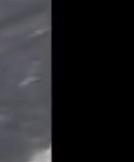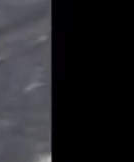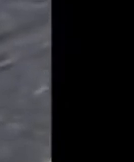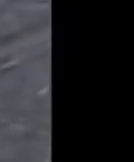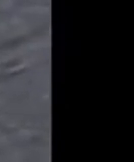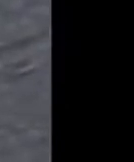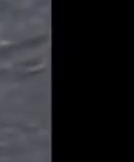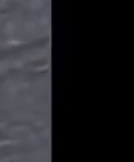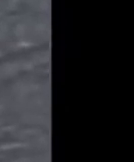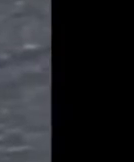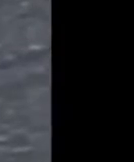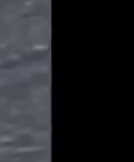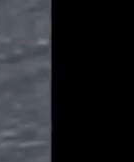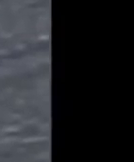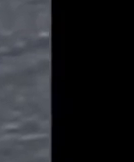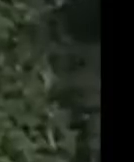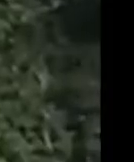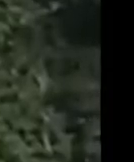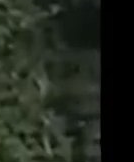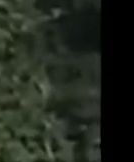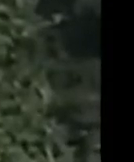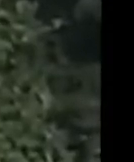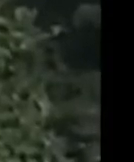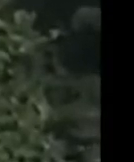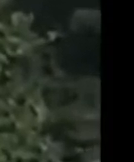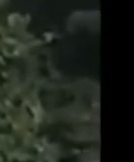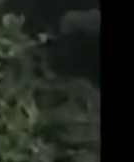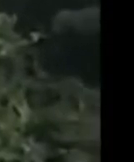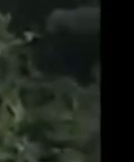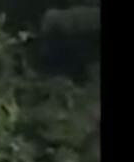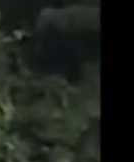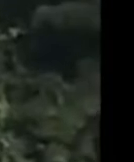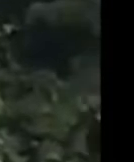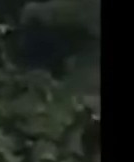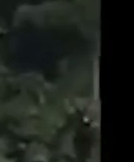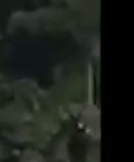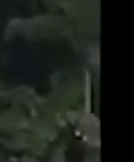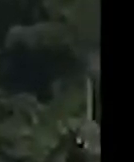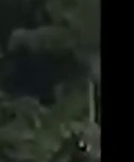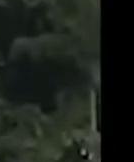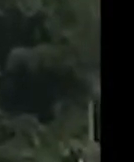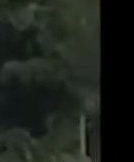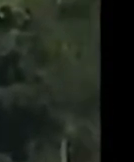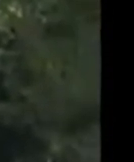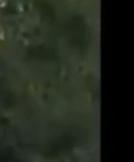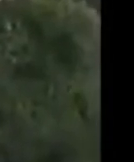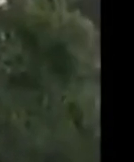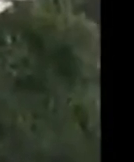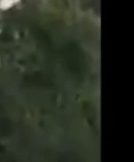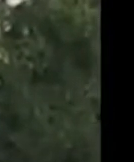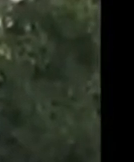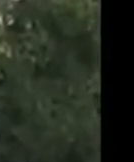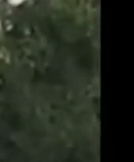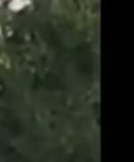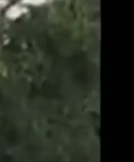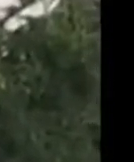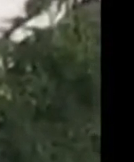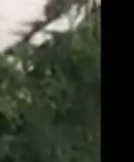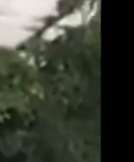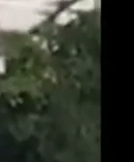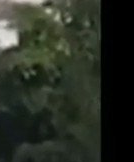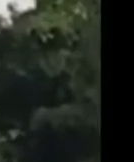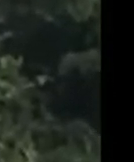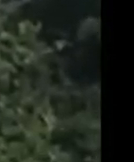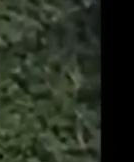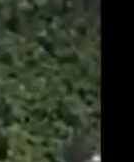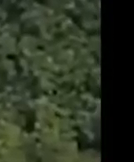y una cronología de hechos con las que justificaron las acciones realizadas en este suceso. El secretario de